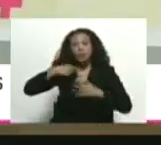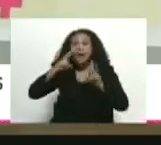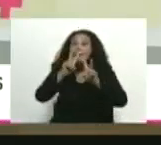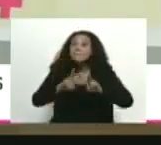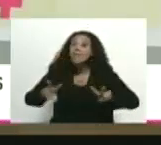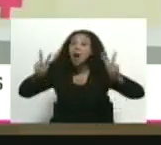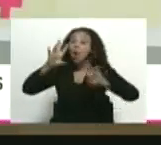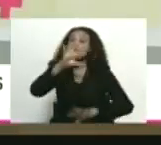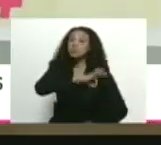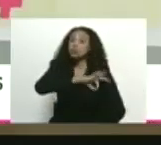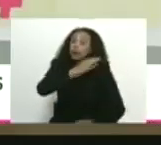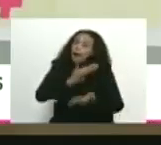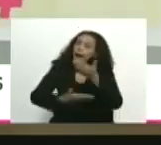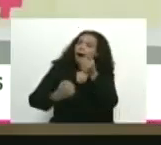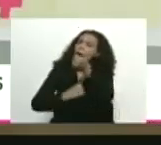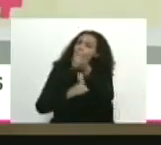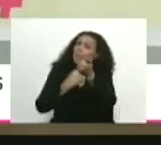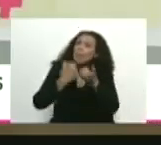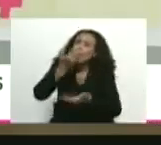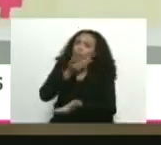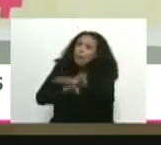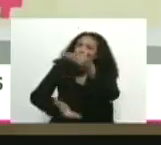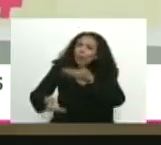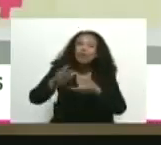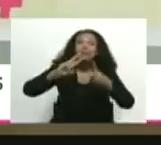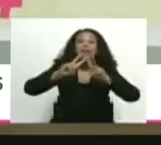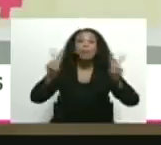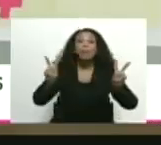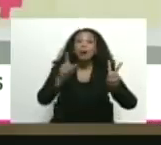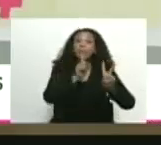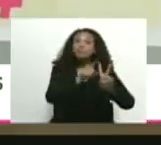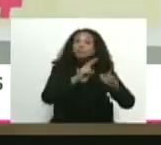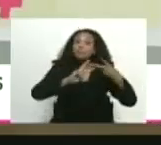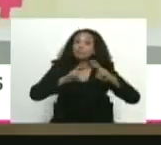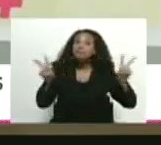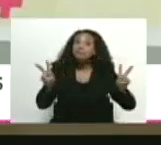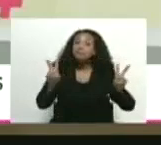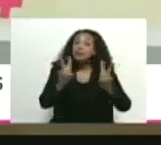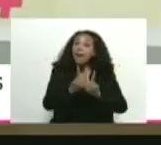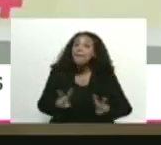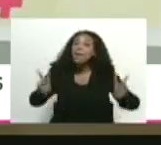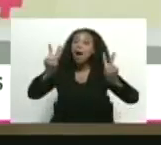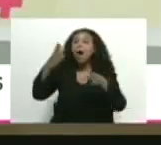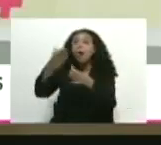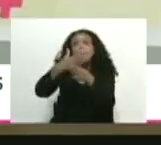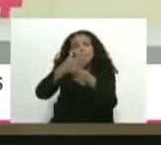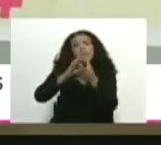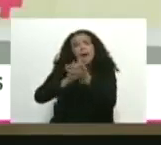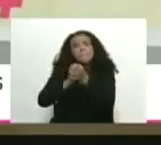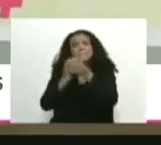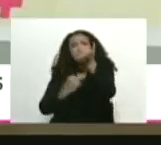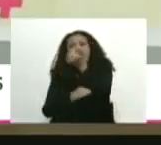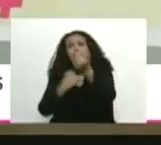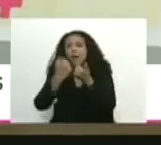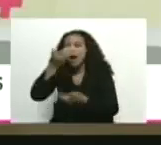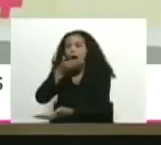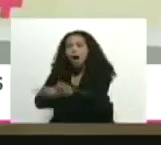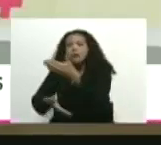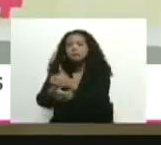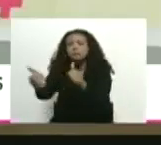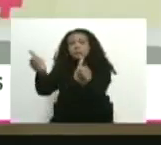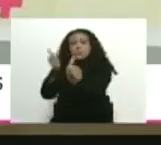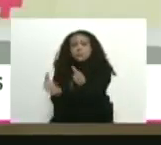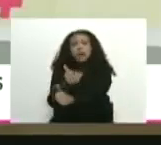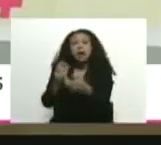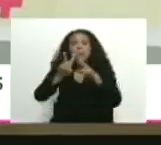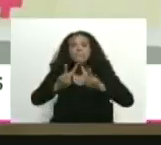valores de la solidaridad, de la paz, los nuevos valores del compartir, del trabajo colectivo, los